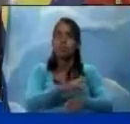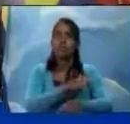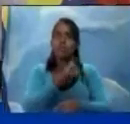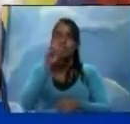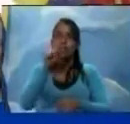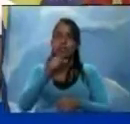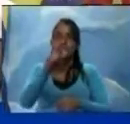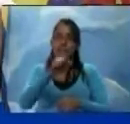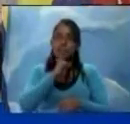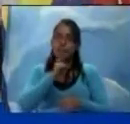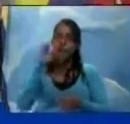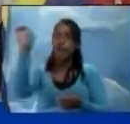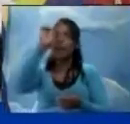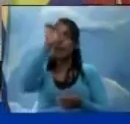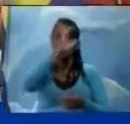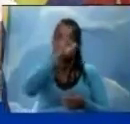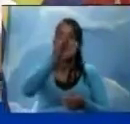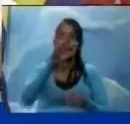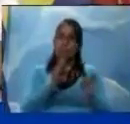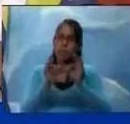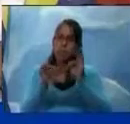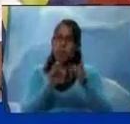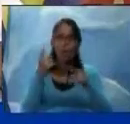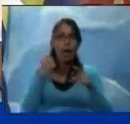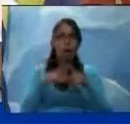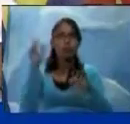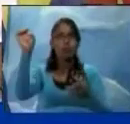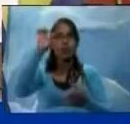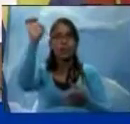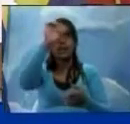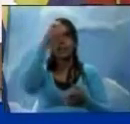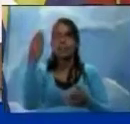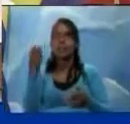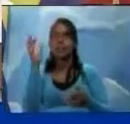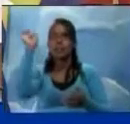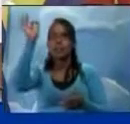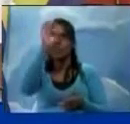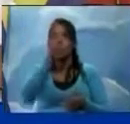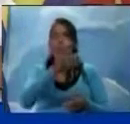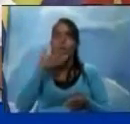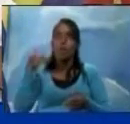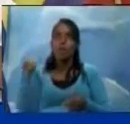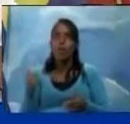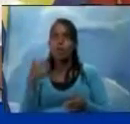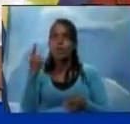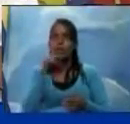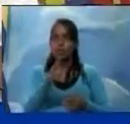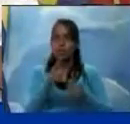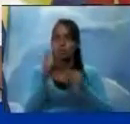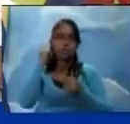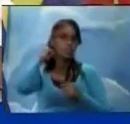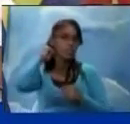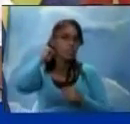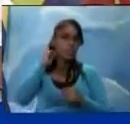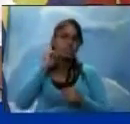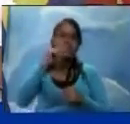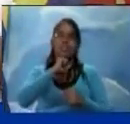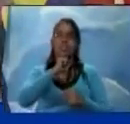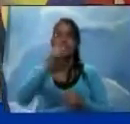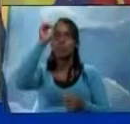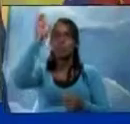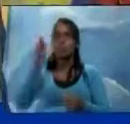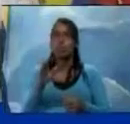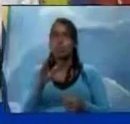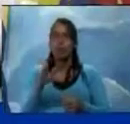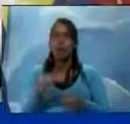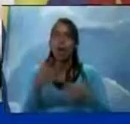Si eres evangelista, ¿has preparado a otros evangelistas que prediquen mejor que tú? Si eres pastor,